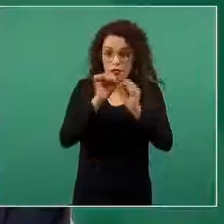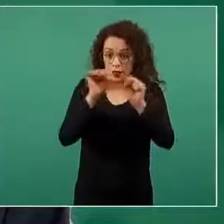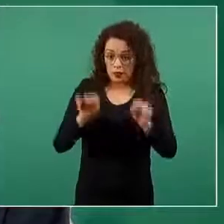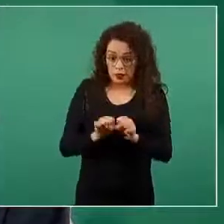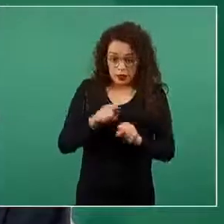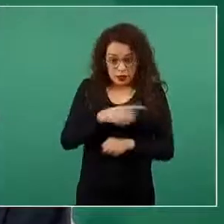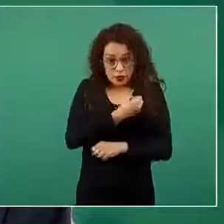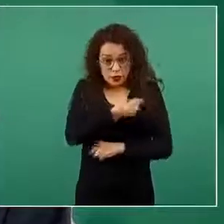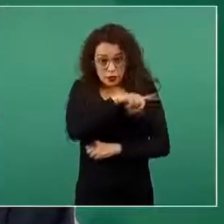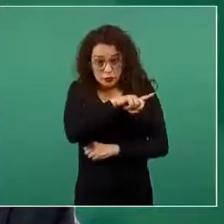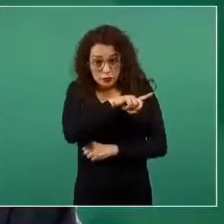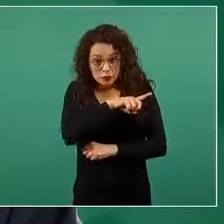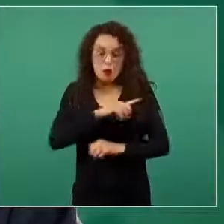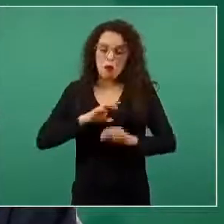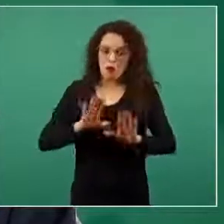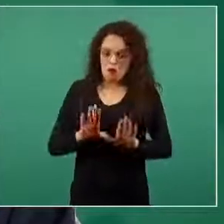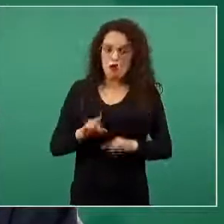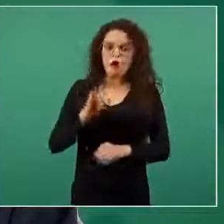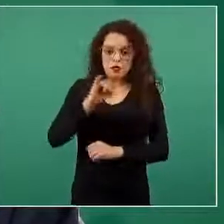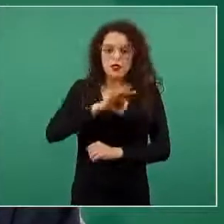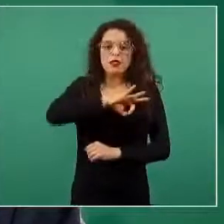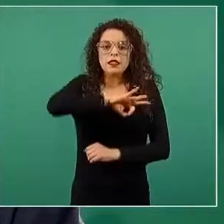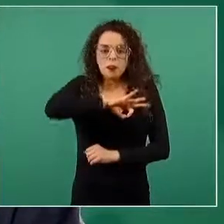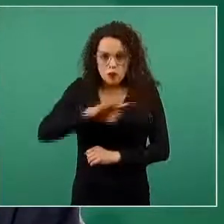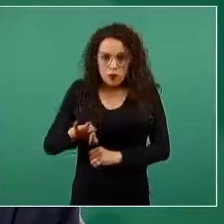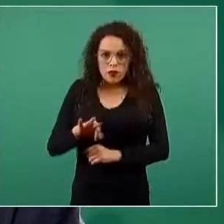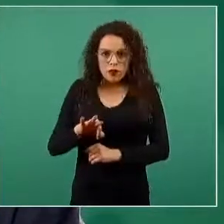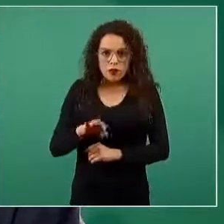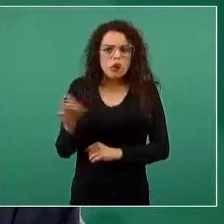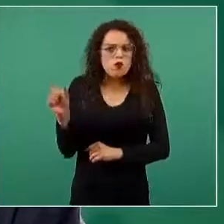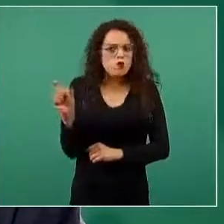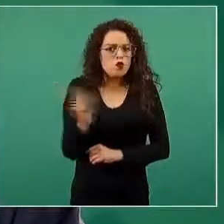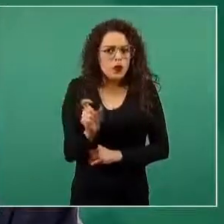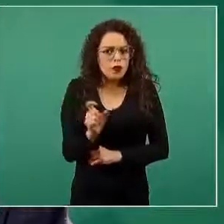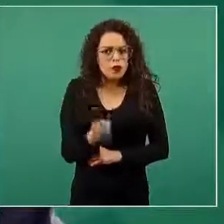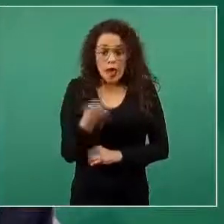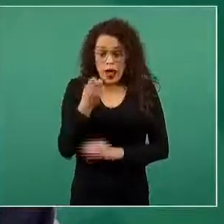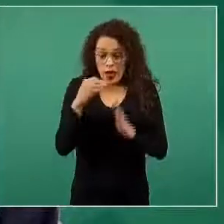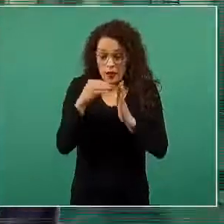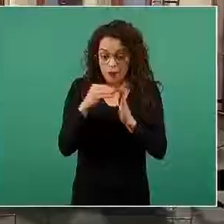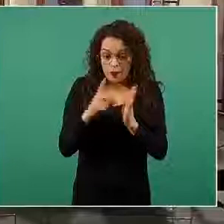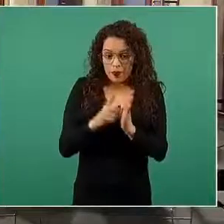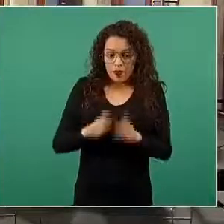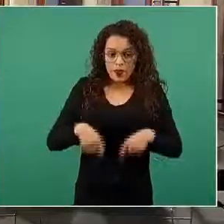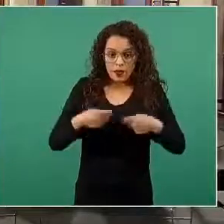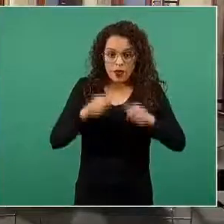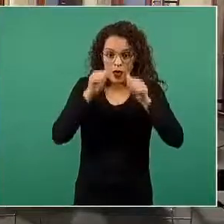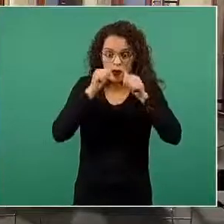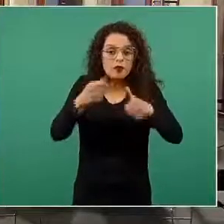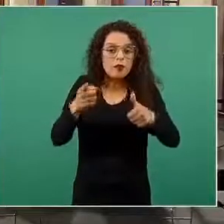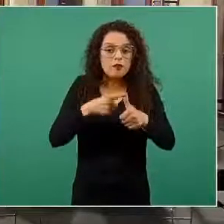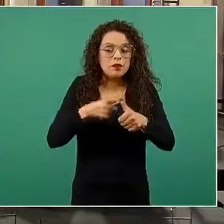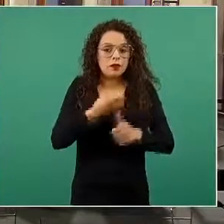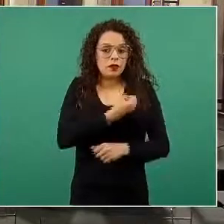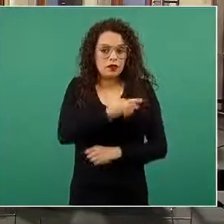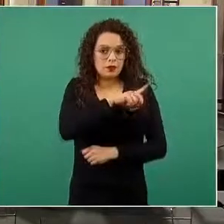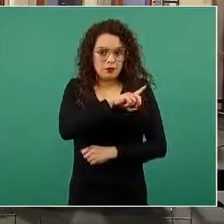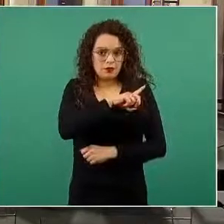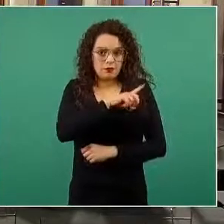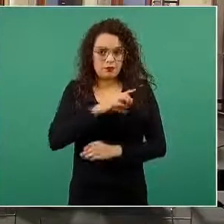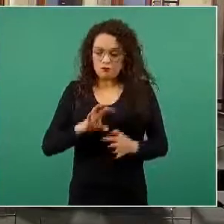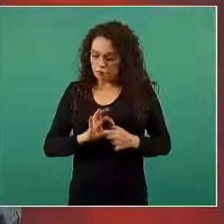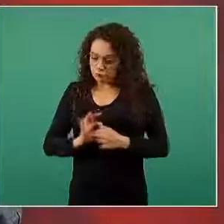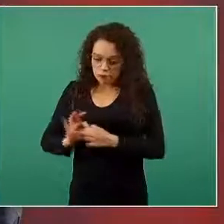salud, precisamente lo logremos a partir de este modelo de atención primaria de la salud y las redes integradas